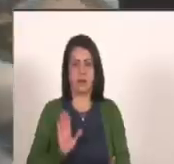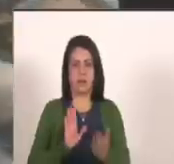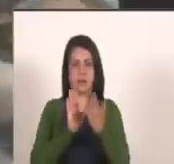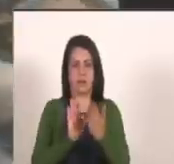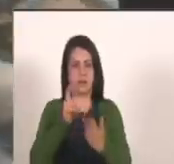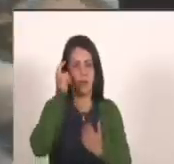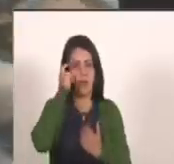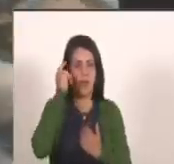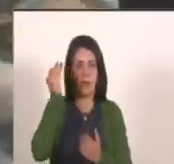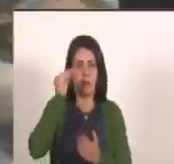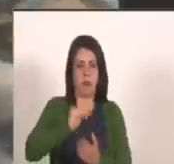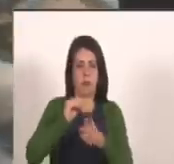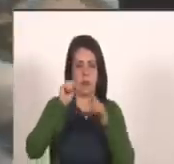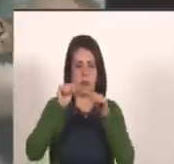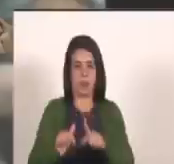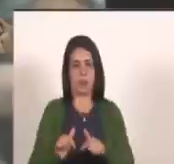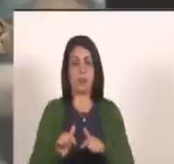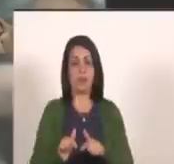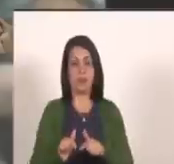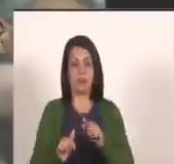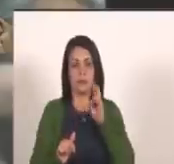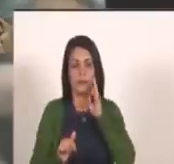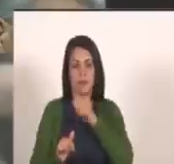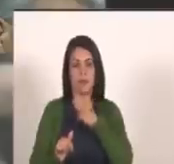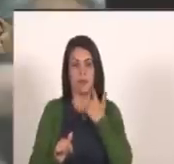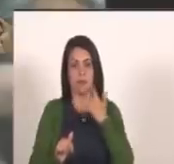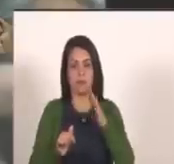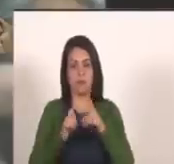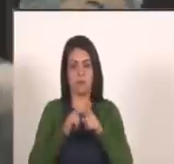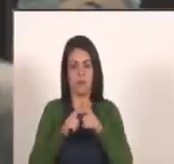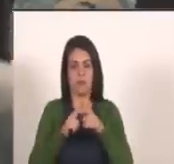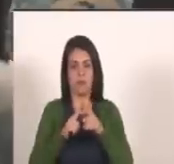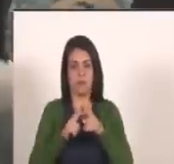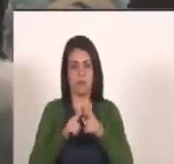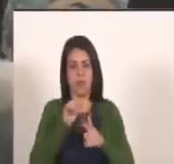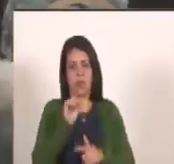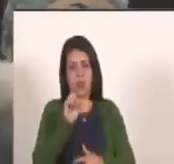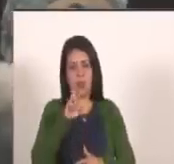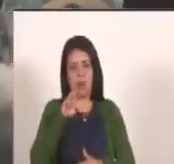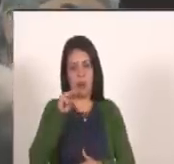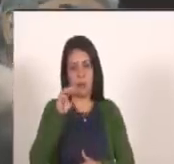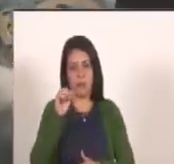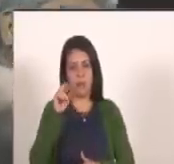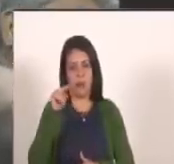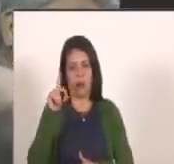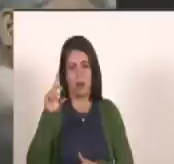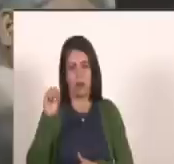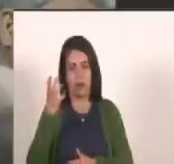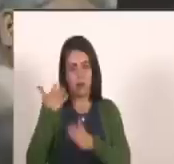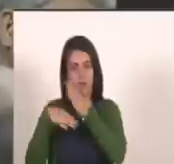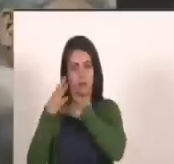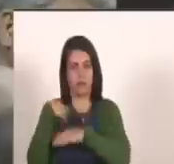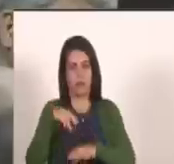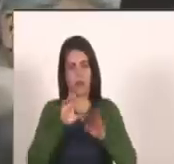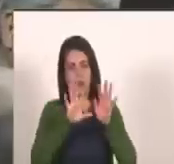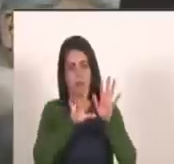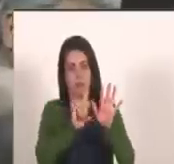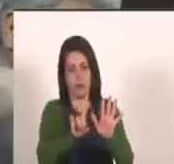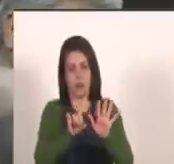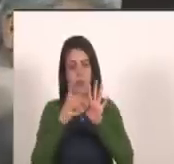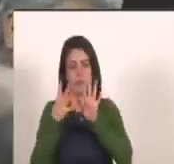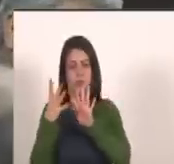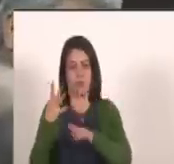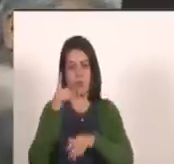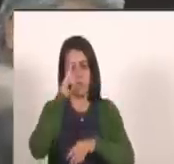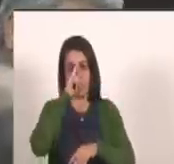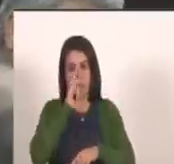enfrentamos pues a un día más de no tener físicamente a nuestro querido Armando Reverón. Hace 69 años,